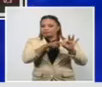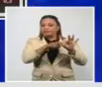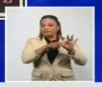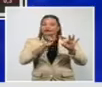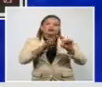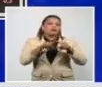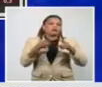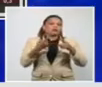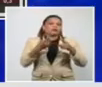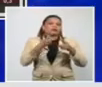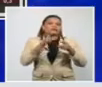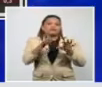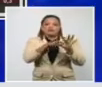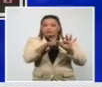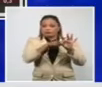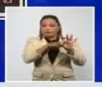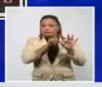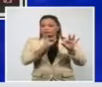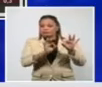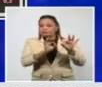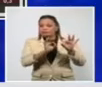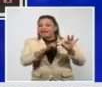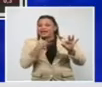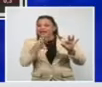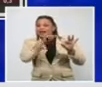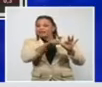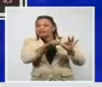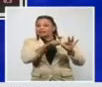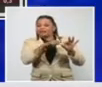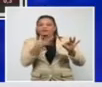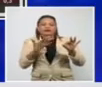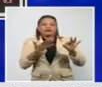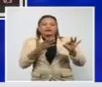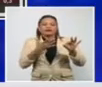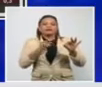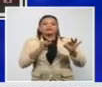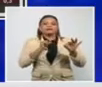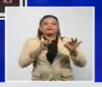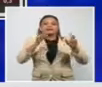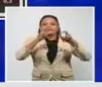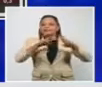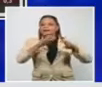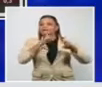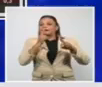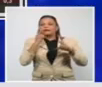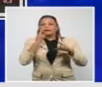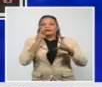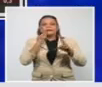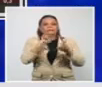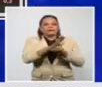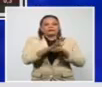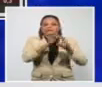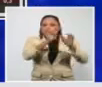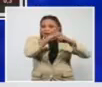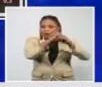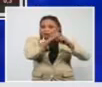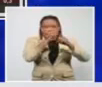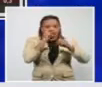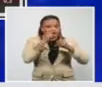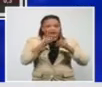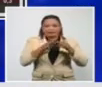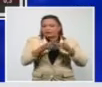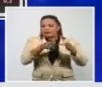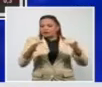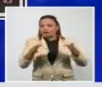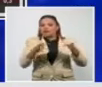municipio especial, hasta tanto se termine y se inaugure su laboratorio, pues tiene que trasladar las